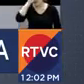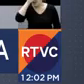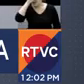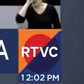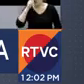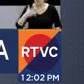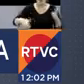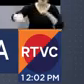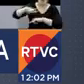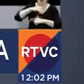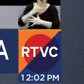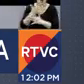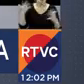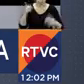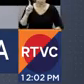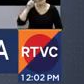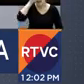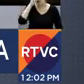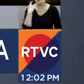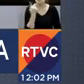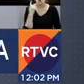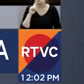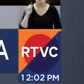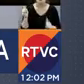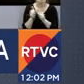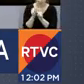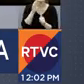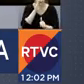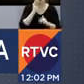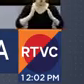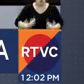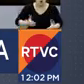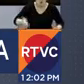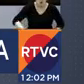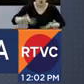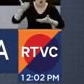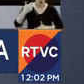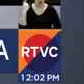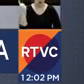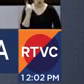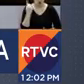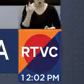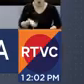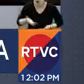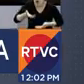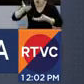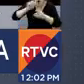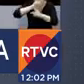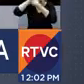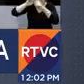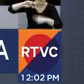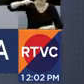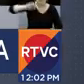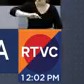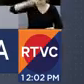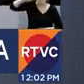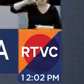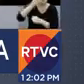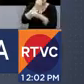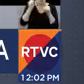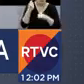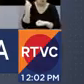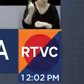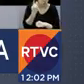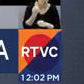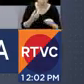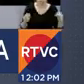manipulación en la escena del crimen. Esto con el traslado que hubo del cuerpo de la señora Marleny a la habitación de Mauricio Leal. Además, lamentan que a